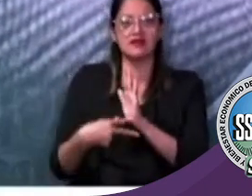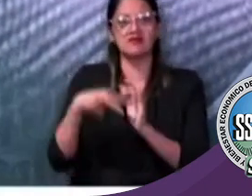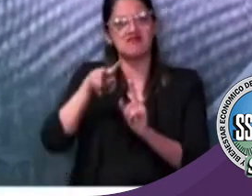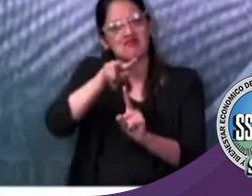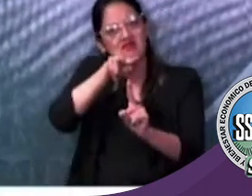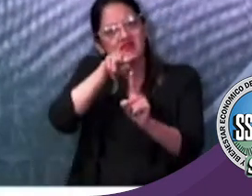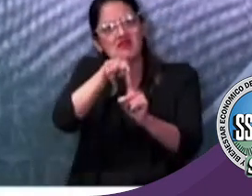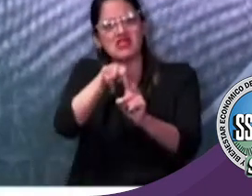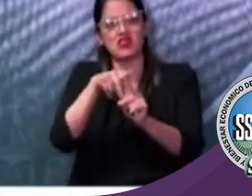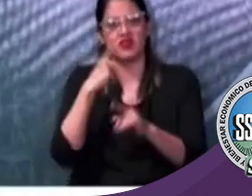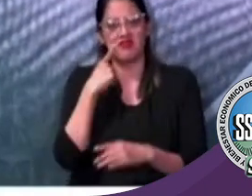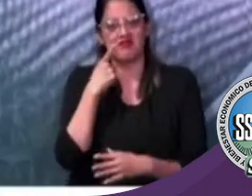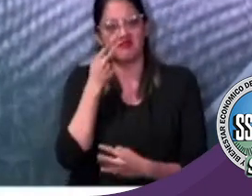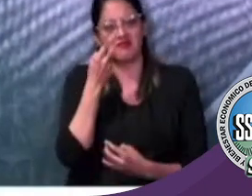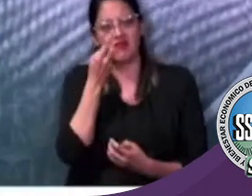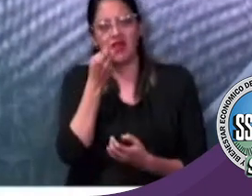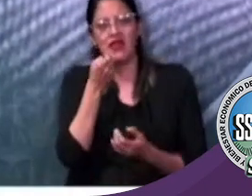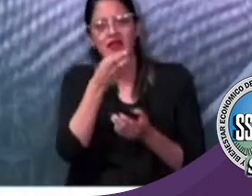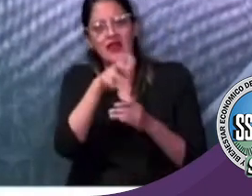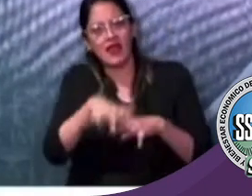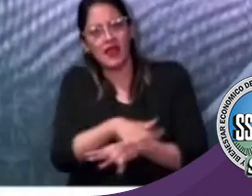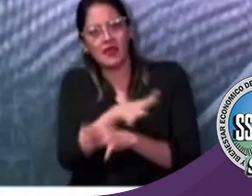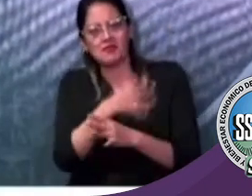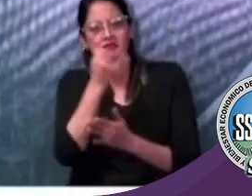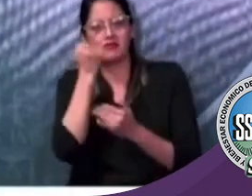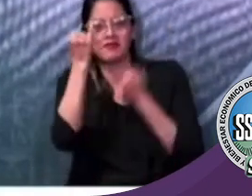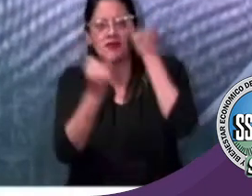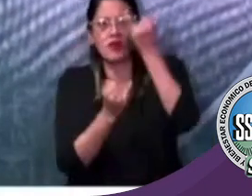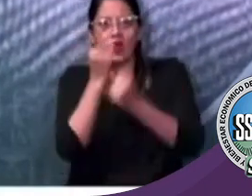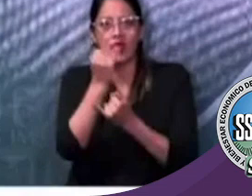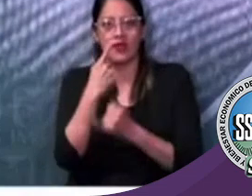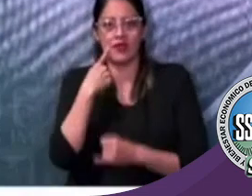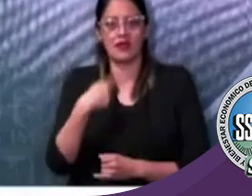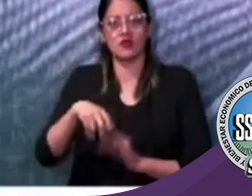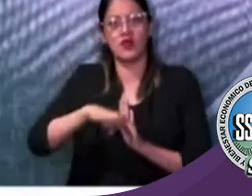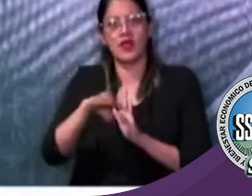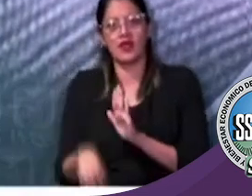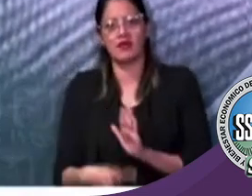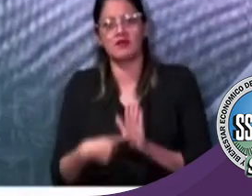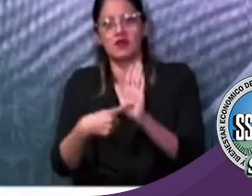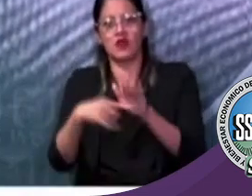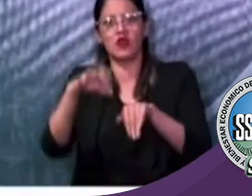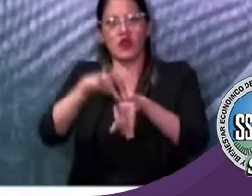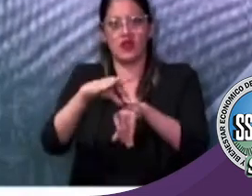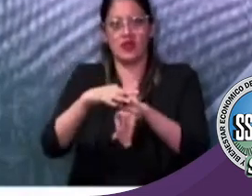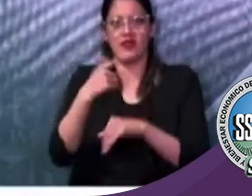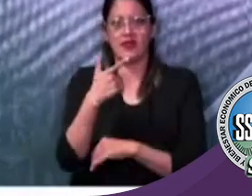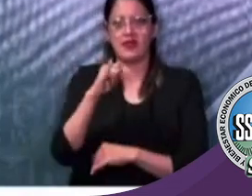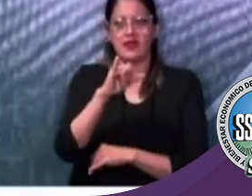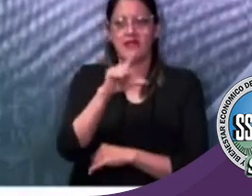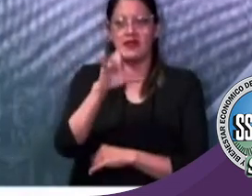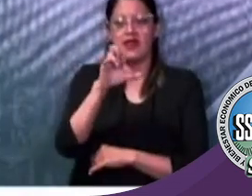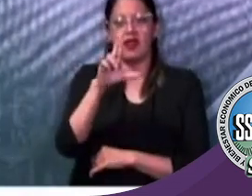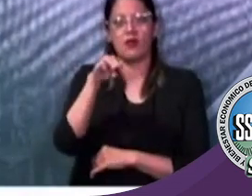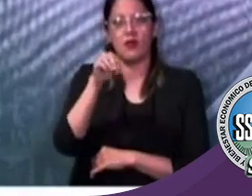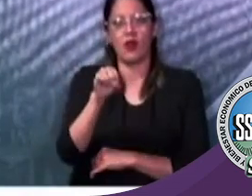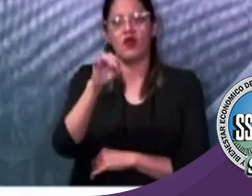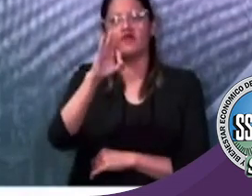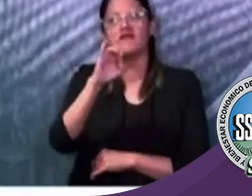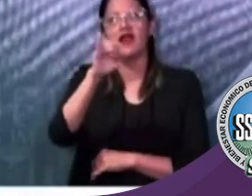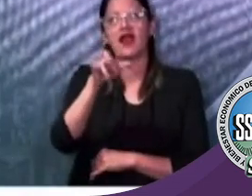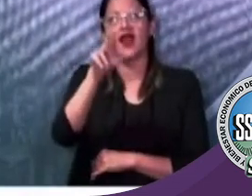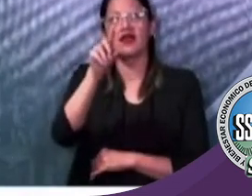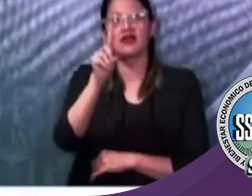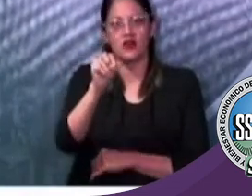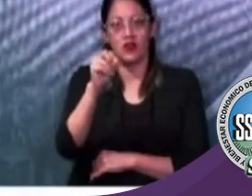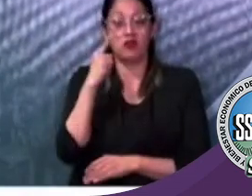visionario, crítico y ejemplo del IMSS, el doctor Guillermo Fajardo Ortiz. Creo que le faltó solamente